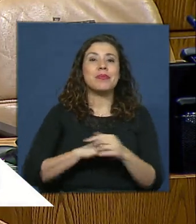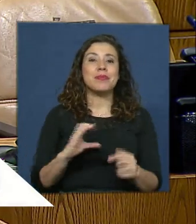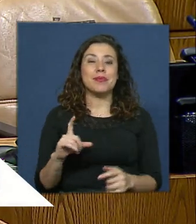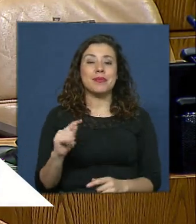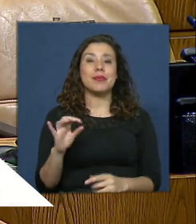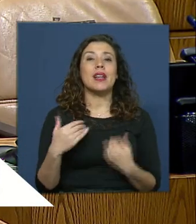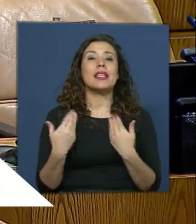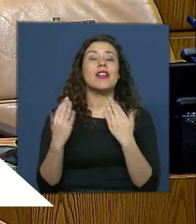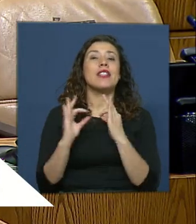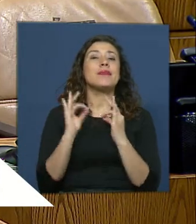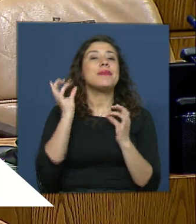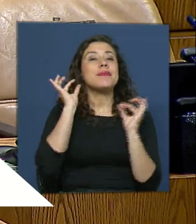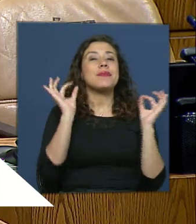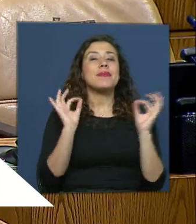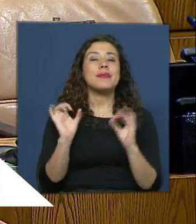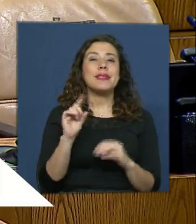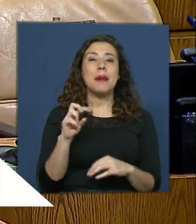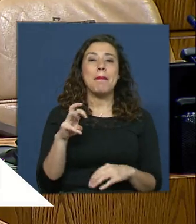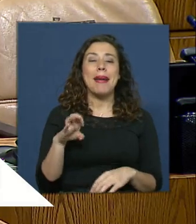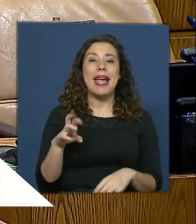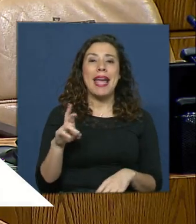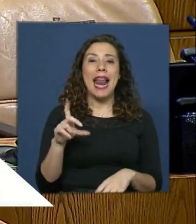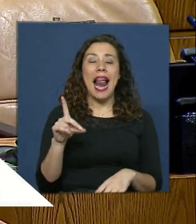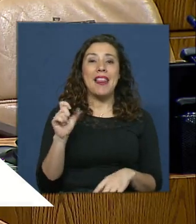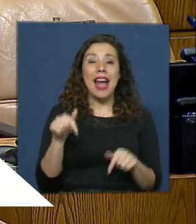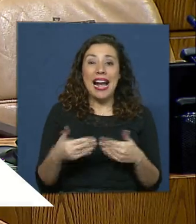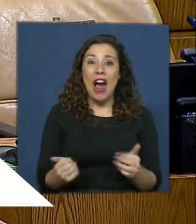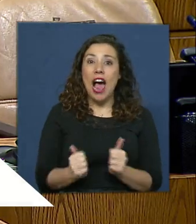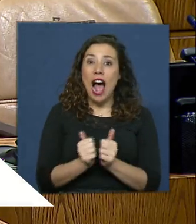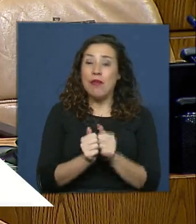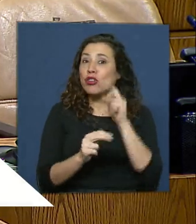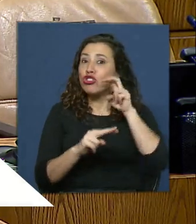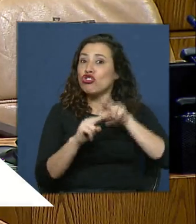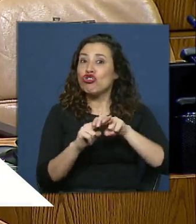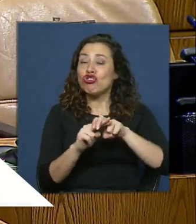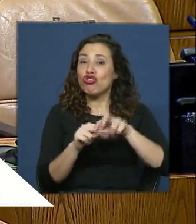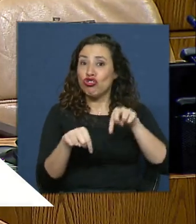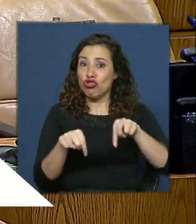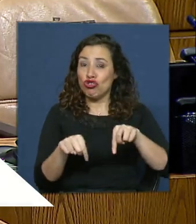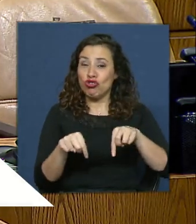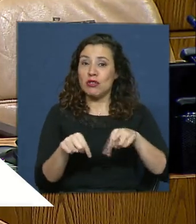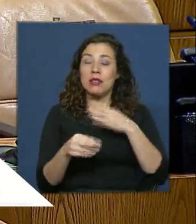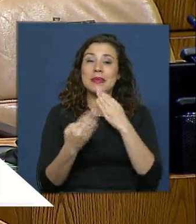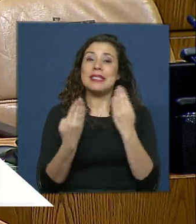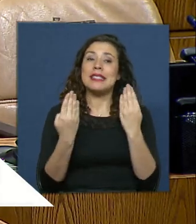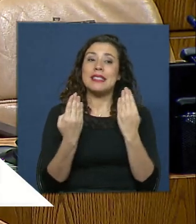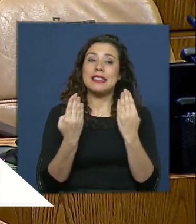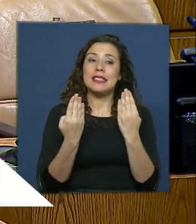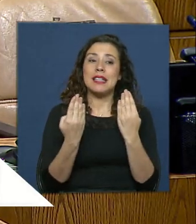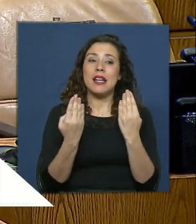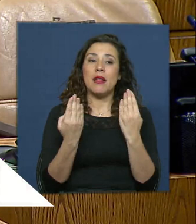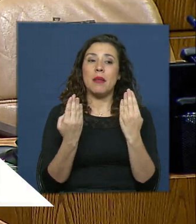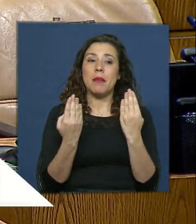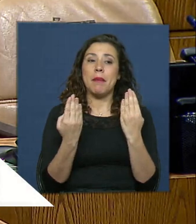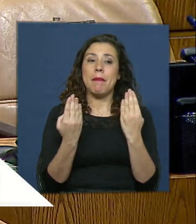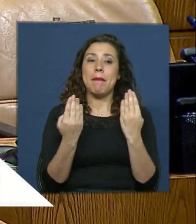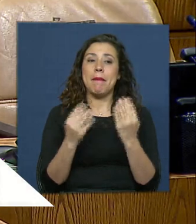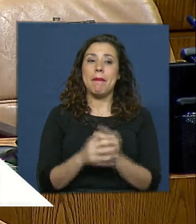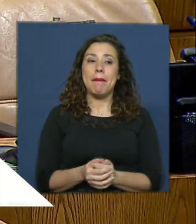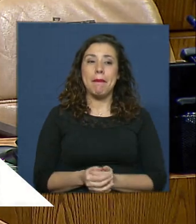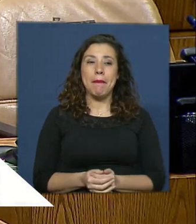a la señora Esmeralda, que en el día de hoy está acá con nosotros, y también saludar a quien ha